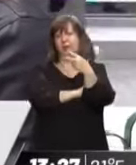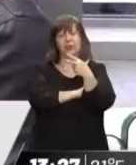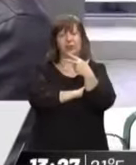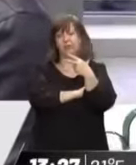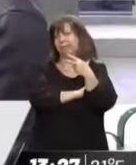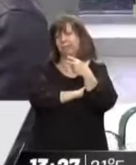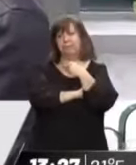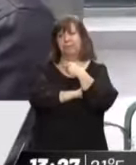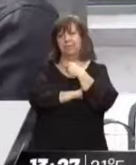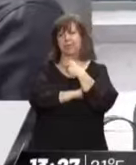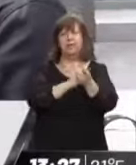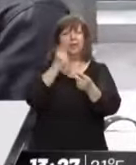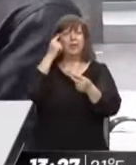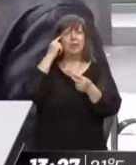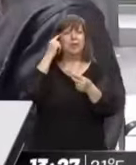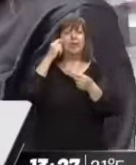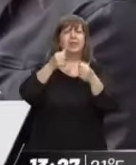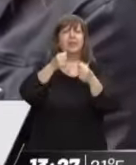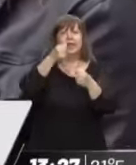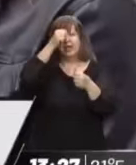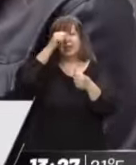con ninguno. ¿Y quién crees que va a ganar?